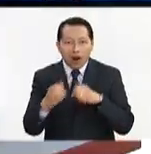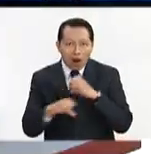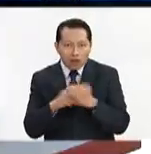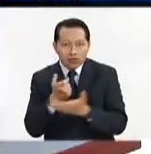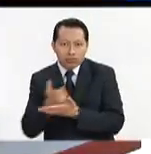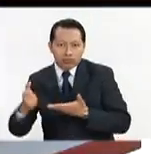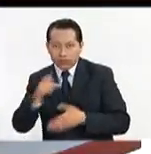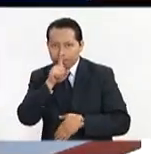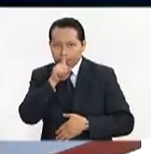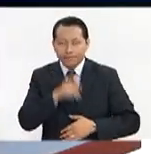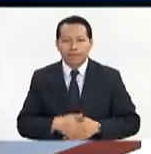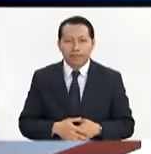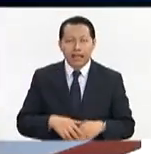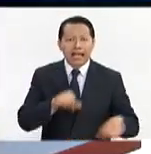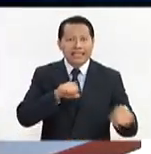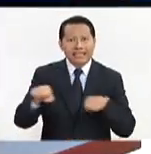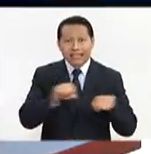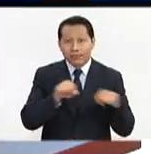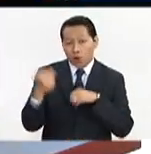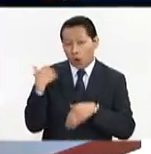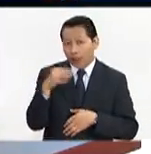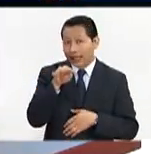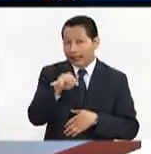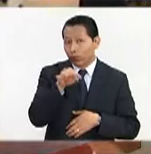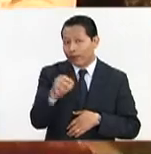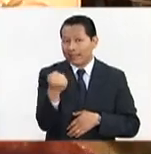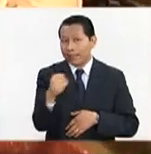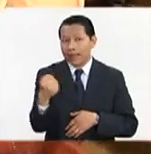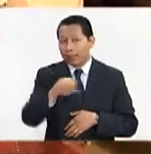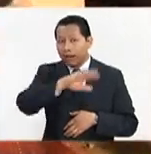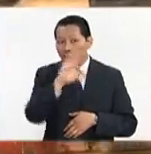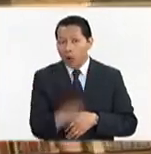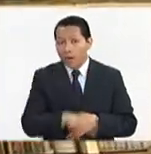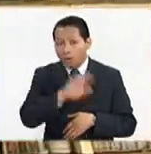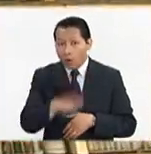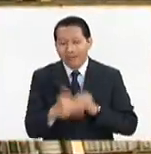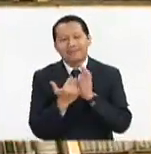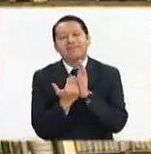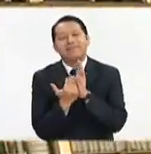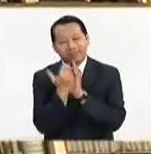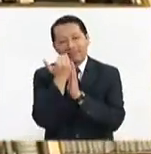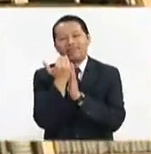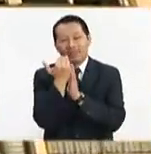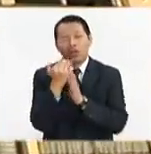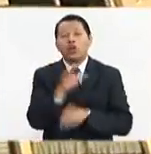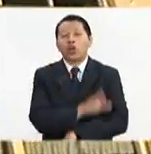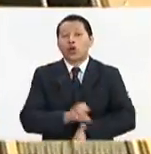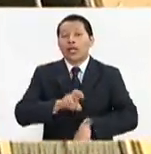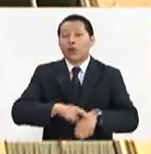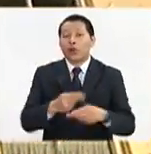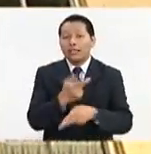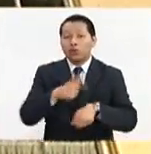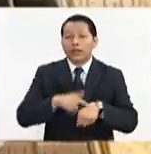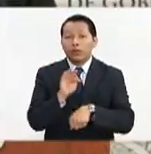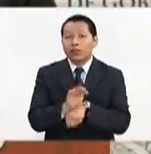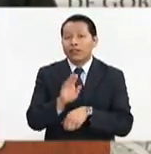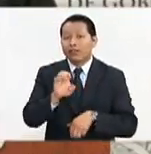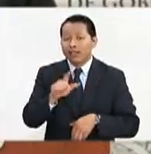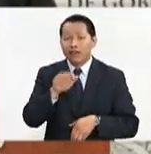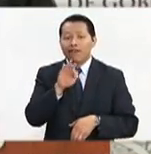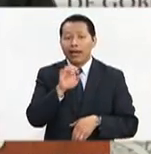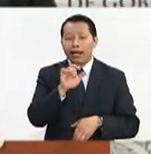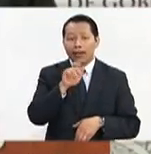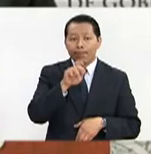La cifra de muertos por el sismo del pasado 19 de septiembre sigue en aumento. El Coordinador Nacional de Protección Civil, Luis Felipe Puente,